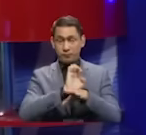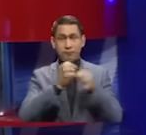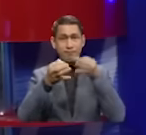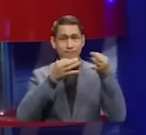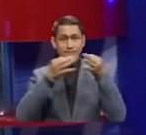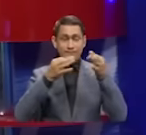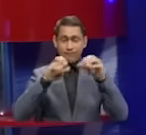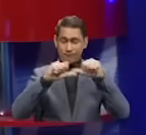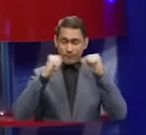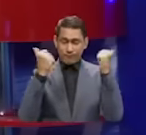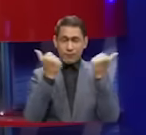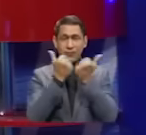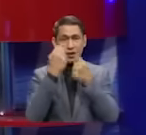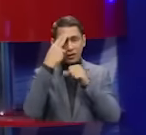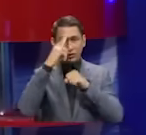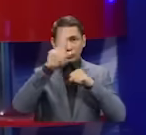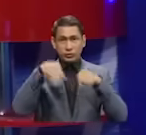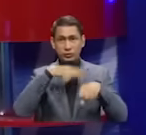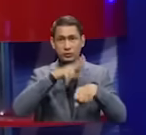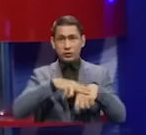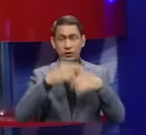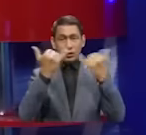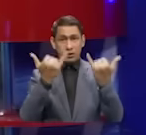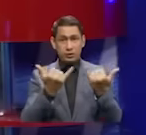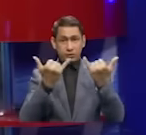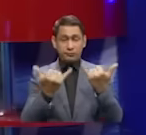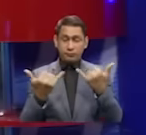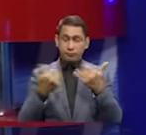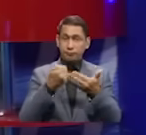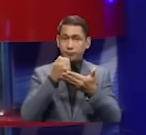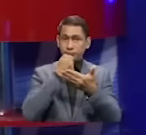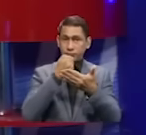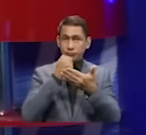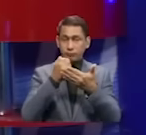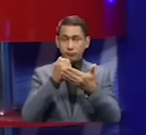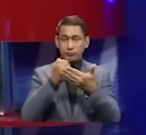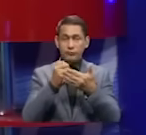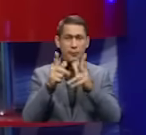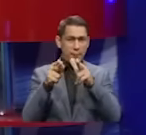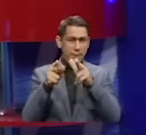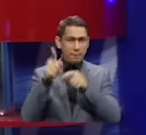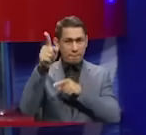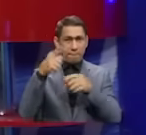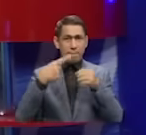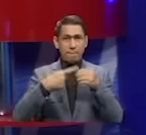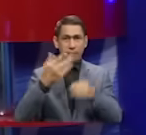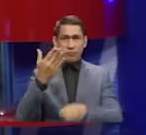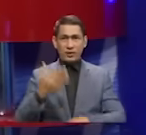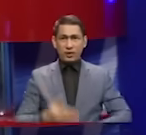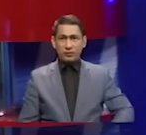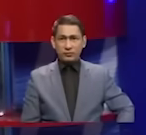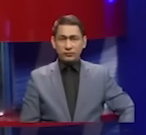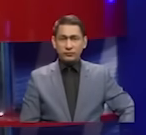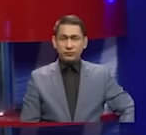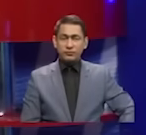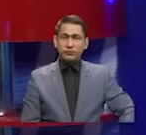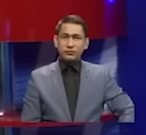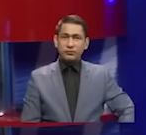la Asamblea Nacional. A esta hora, Cristian Hidalgo con un avance desde la legislatura. Adelante, Cristian.